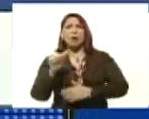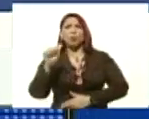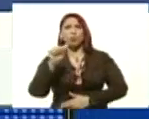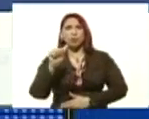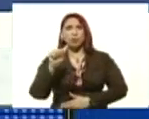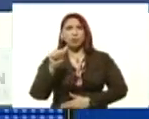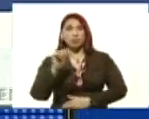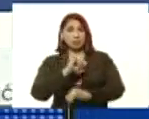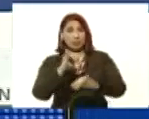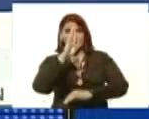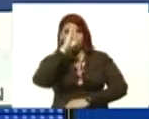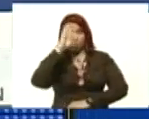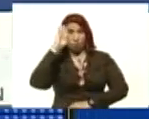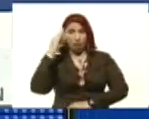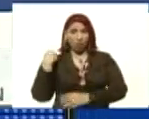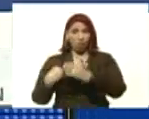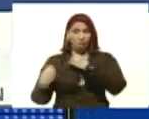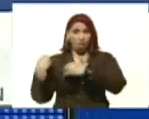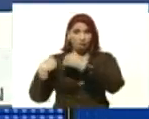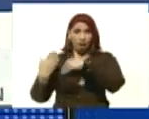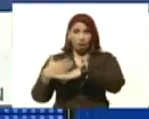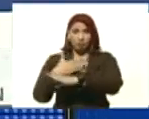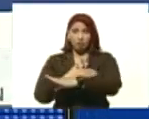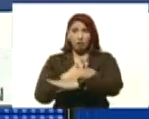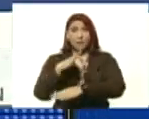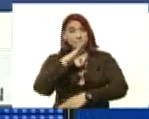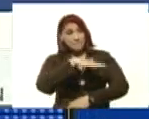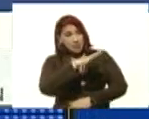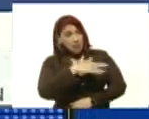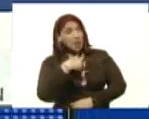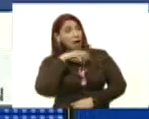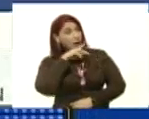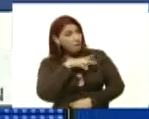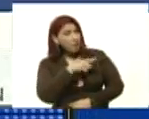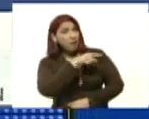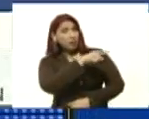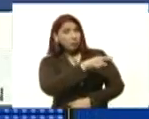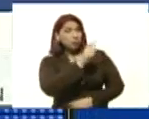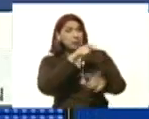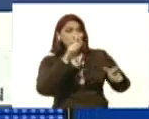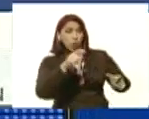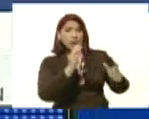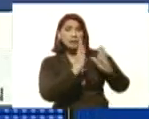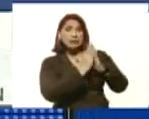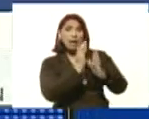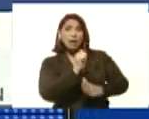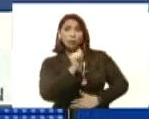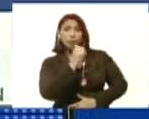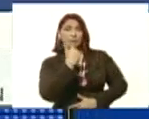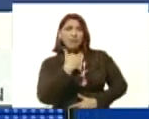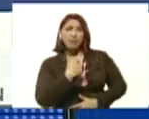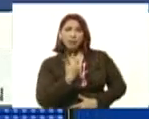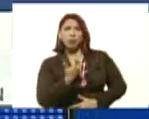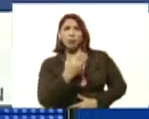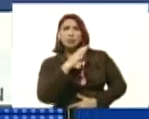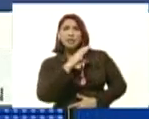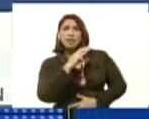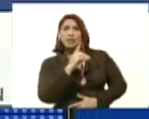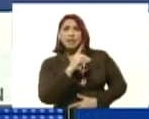Ya Diosdado me había dicho, mira, hablé con la gente de San Agustín y me dijo que el